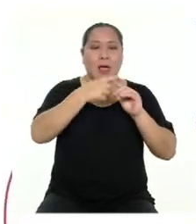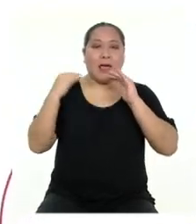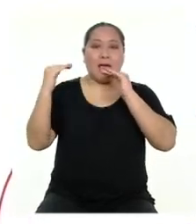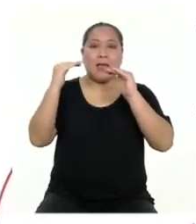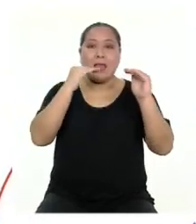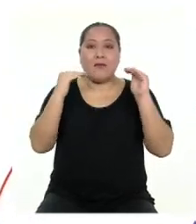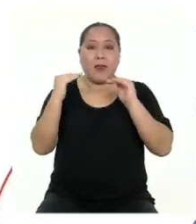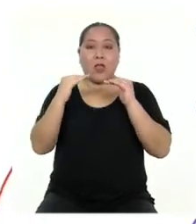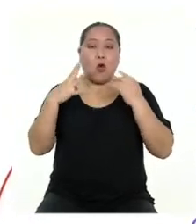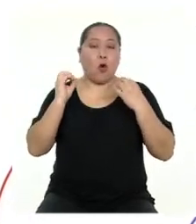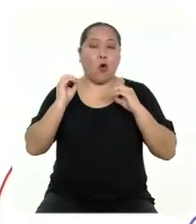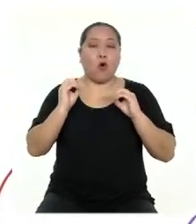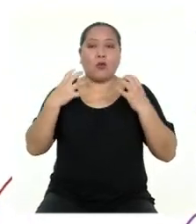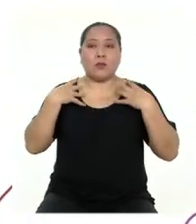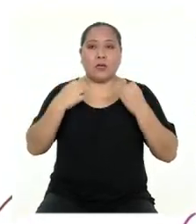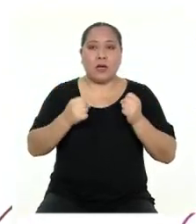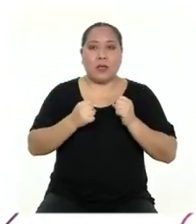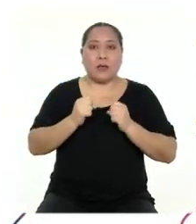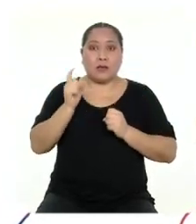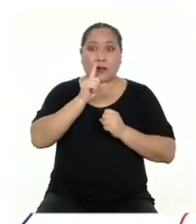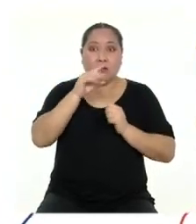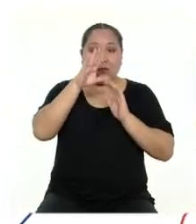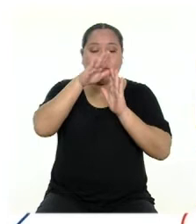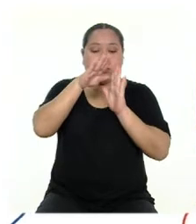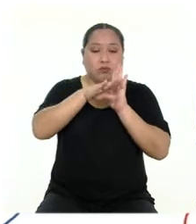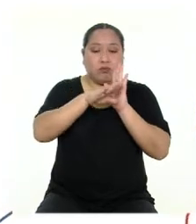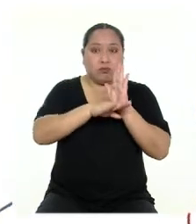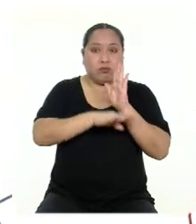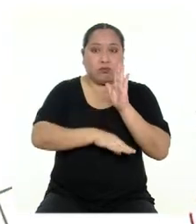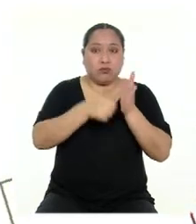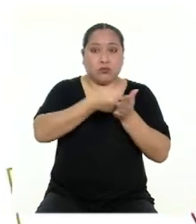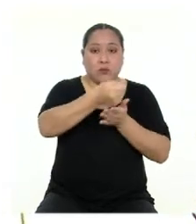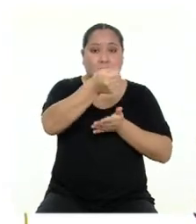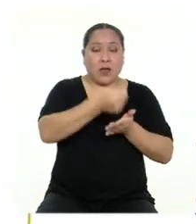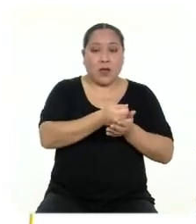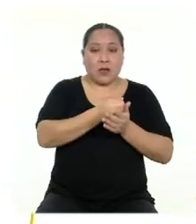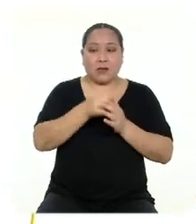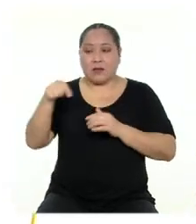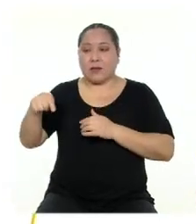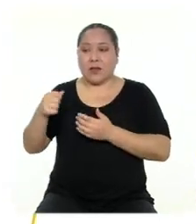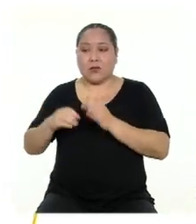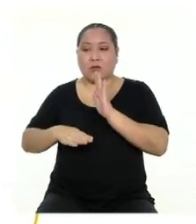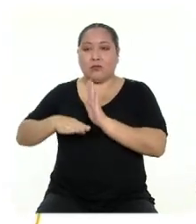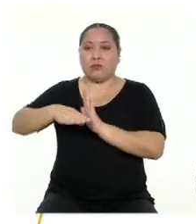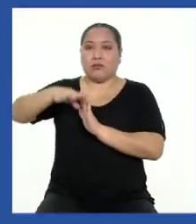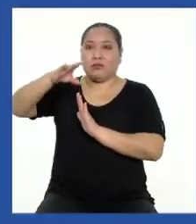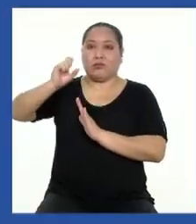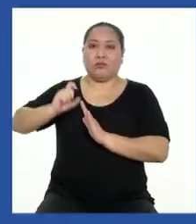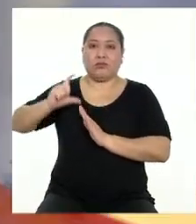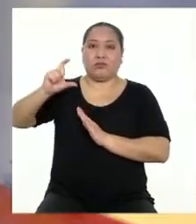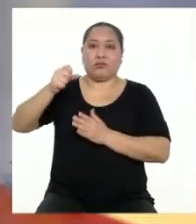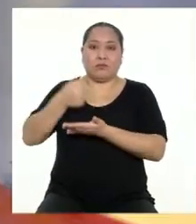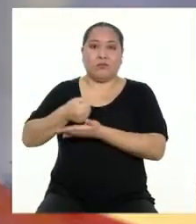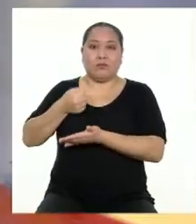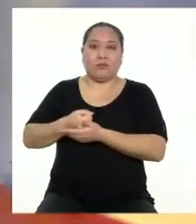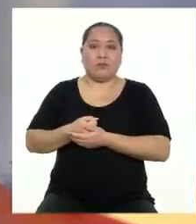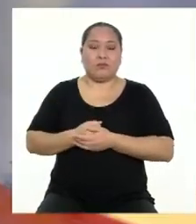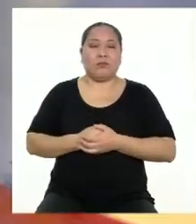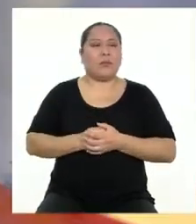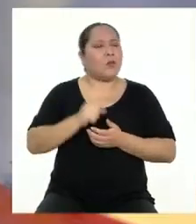bicicleta. Sí, con esa bici nueva, tanto papá como mamá podrán movilizarse sin sacarle el ancho a la bici